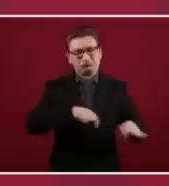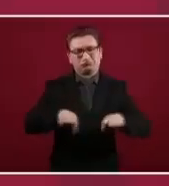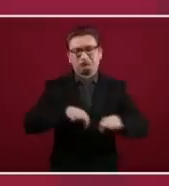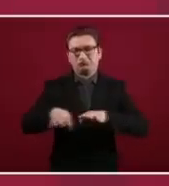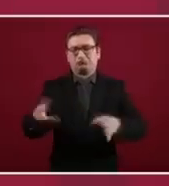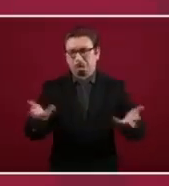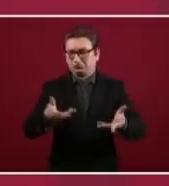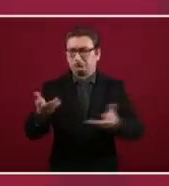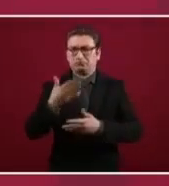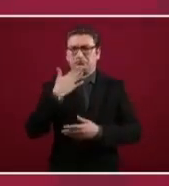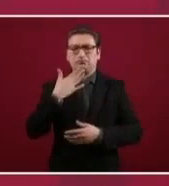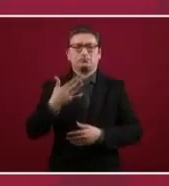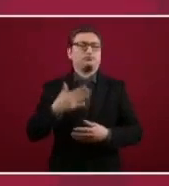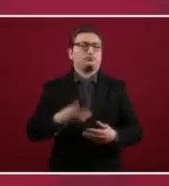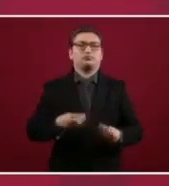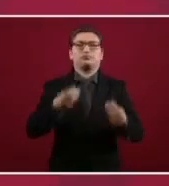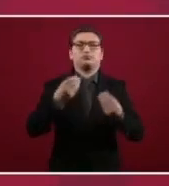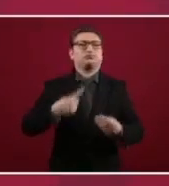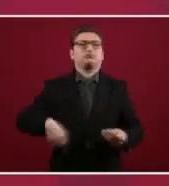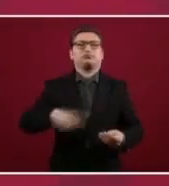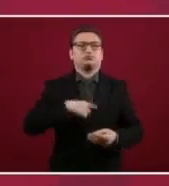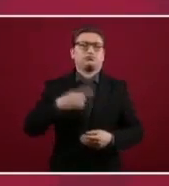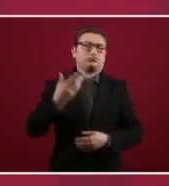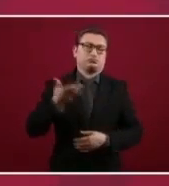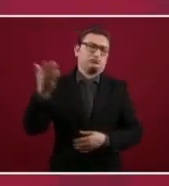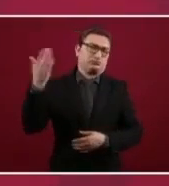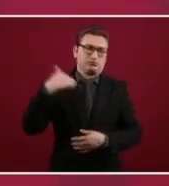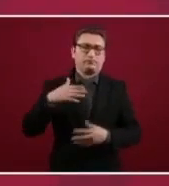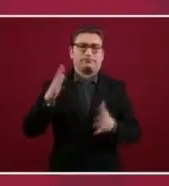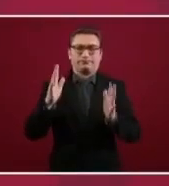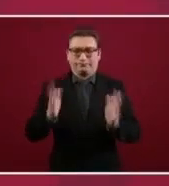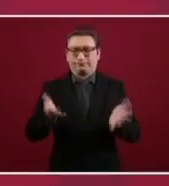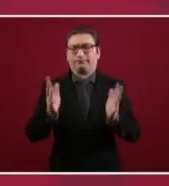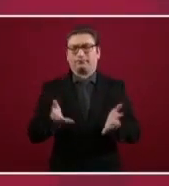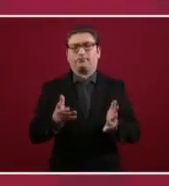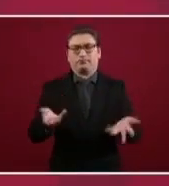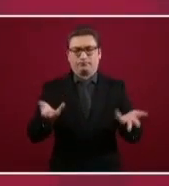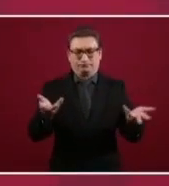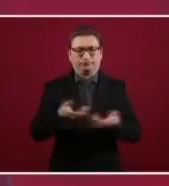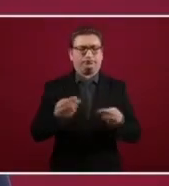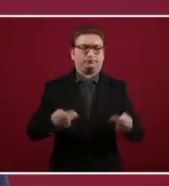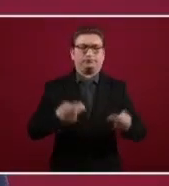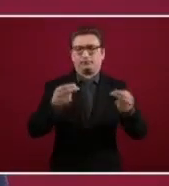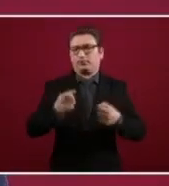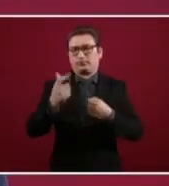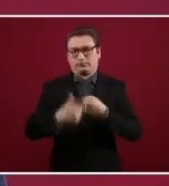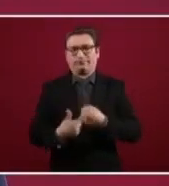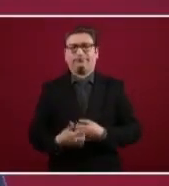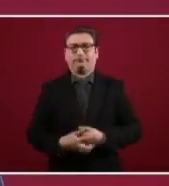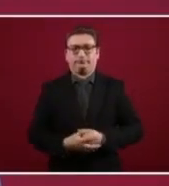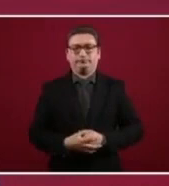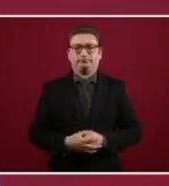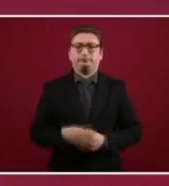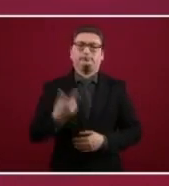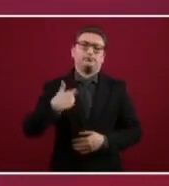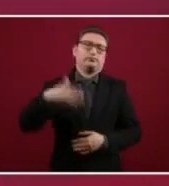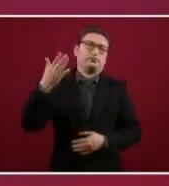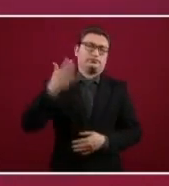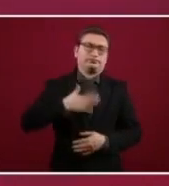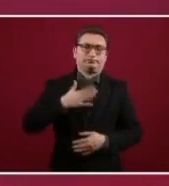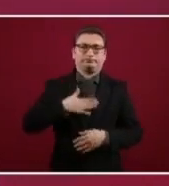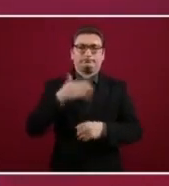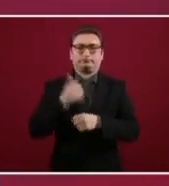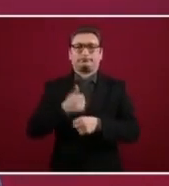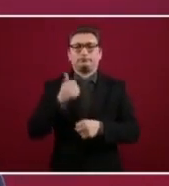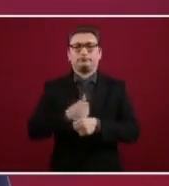actividad muchos de nosotros venimos de la actividad comercial uno de mis abuelos